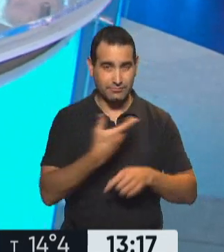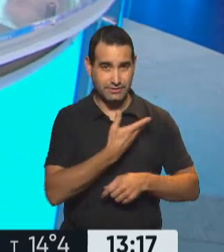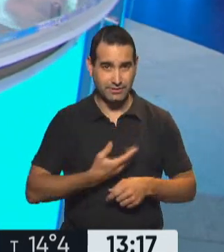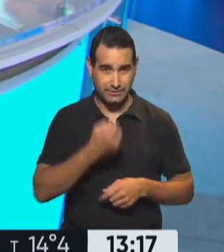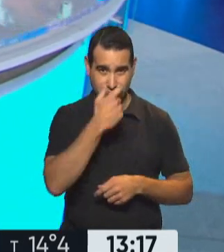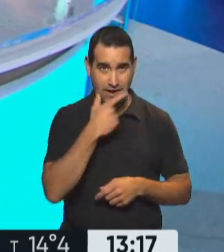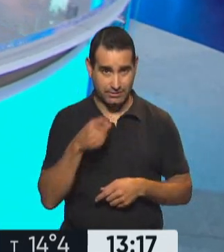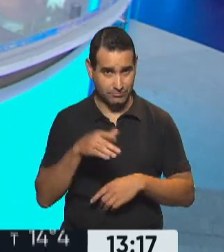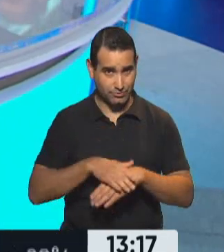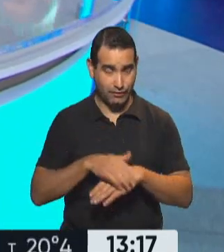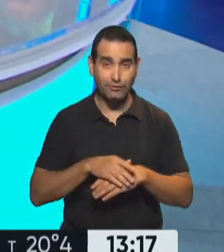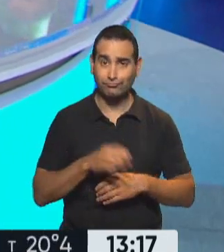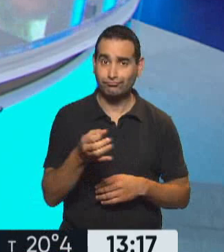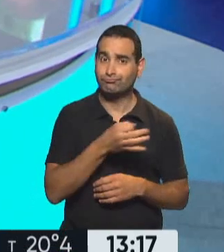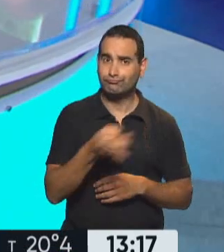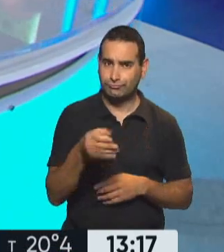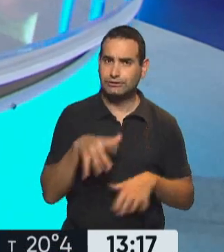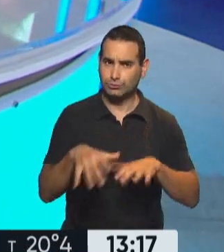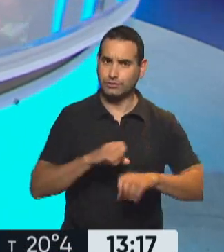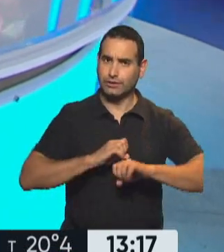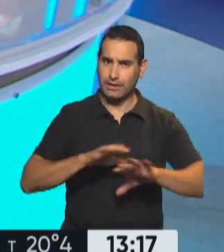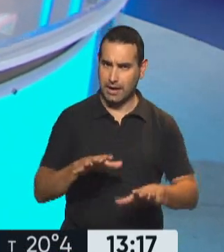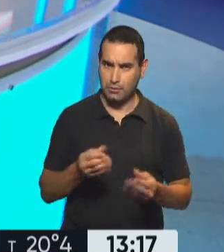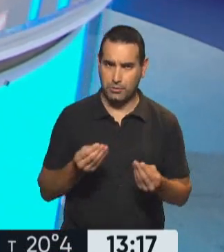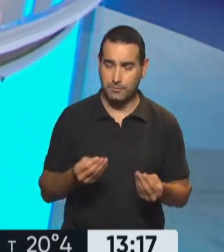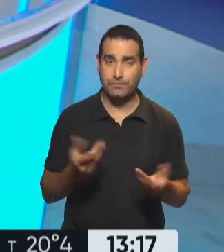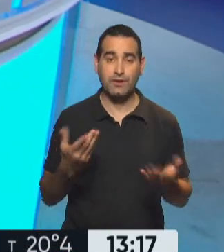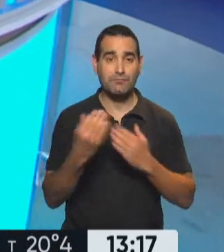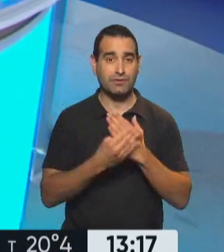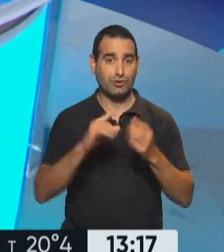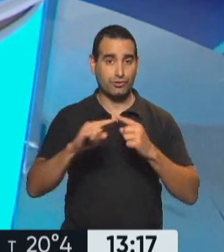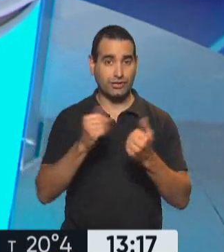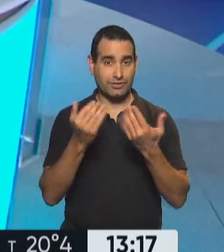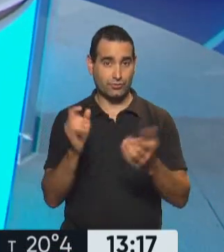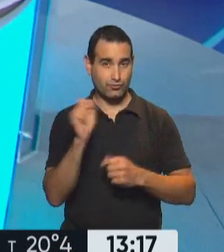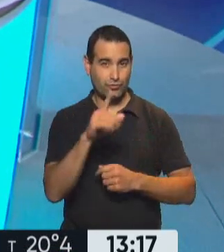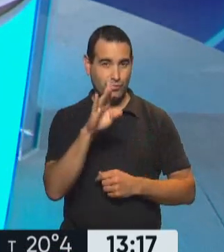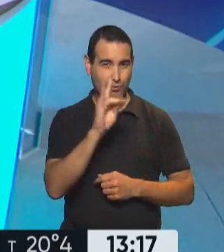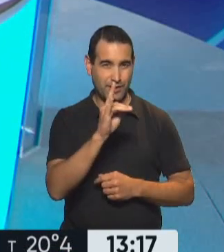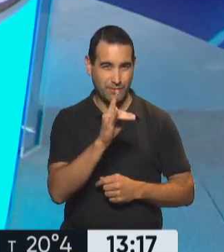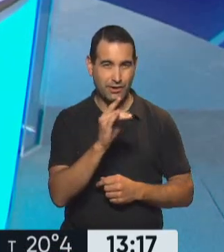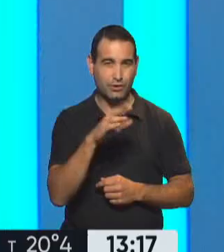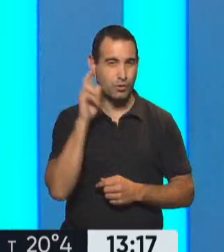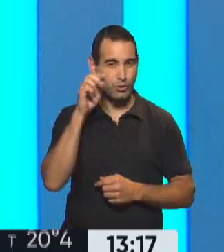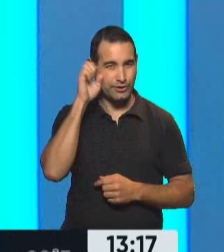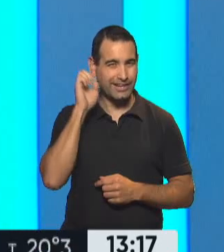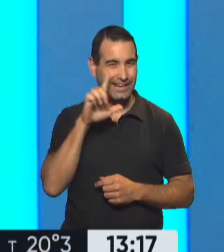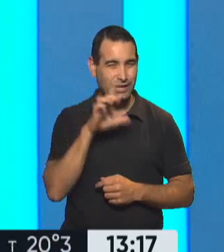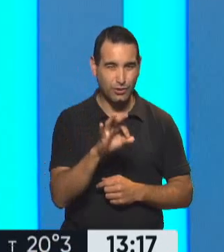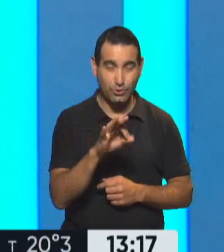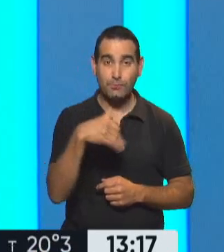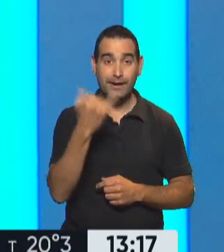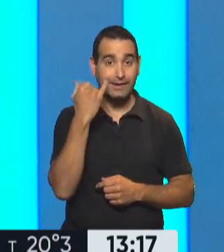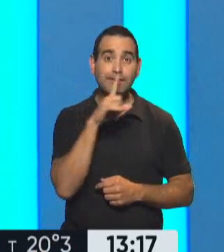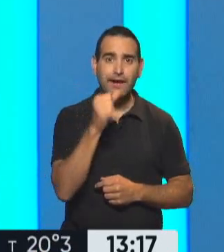Macri. Exactamente. Fíjate vos la gravedad que tiene esto, que el canciller de Bolivia, Rogelio Maita, cuando hace la denuncia,